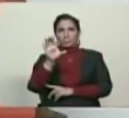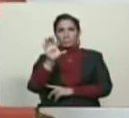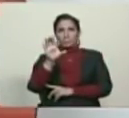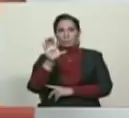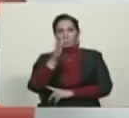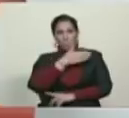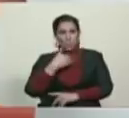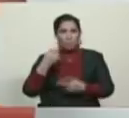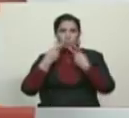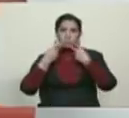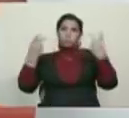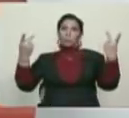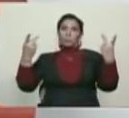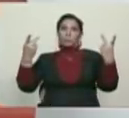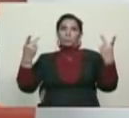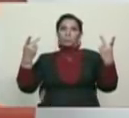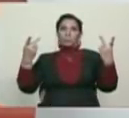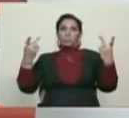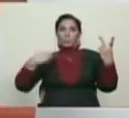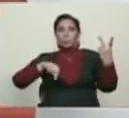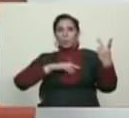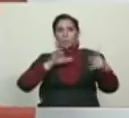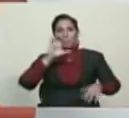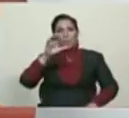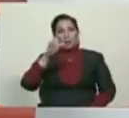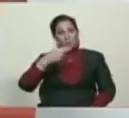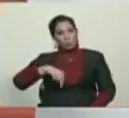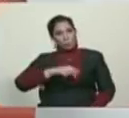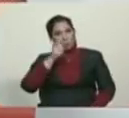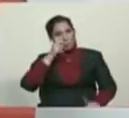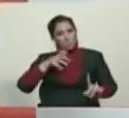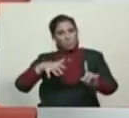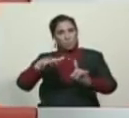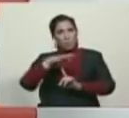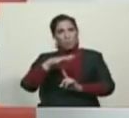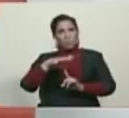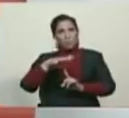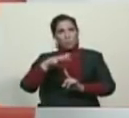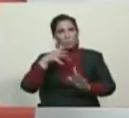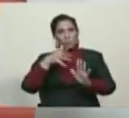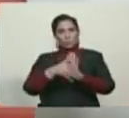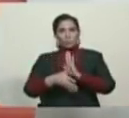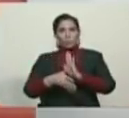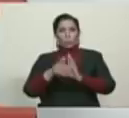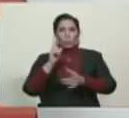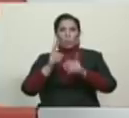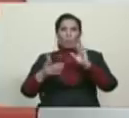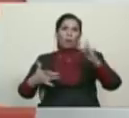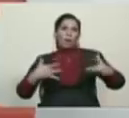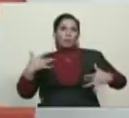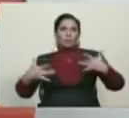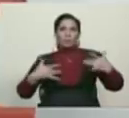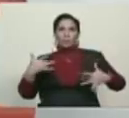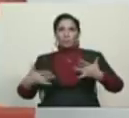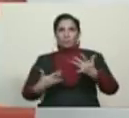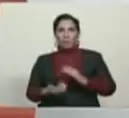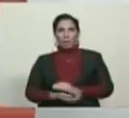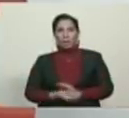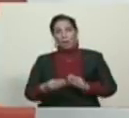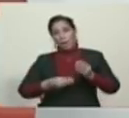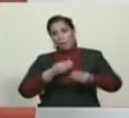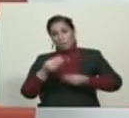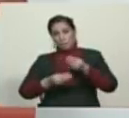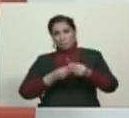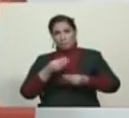Queremos dirigirnos a la nación, a nuestra patria, a nuestro pueblo. Con respecto a algunas de las actividades que se han venido